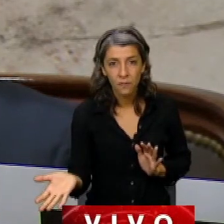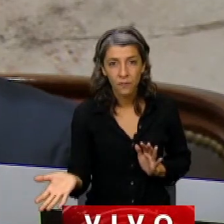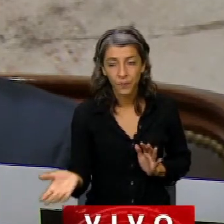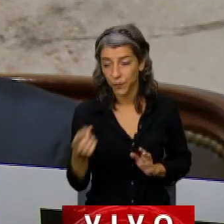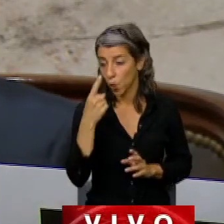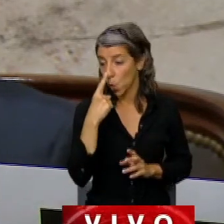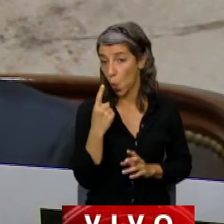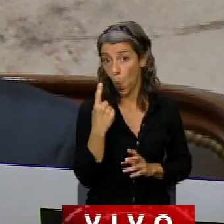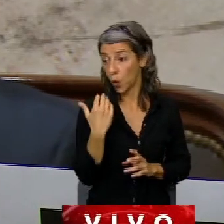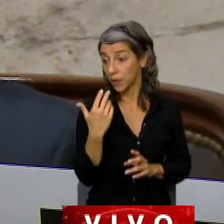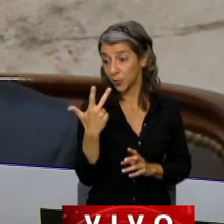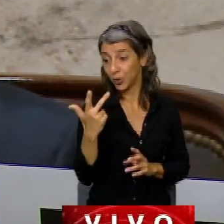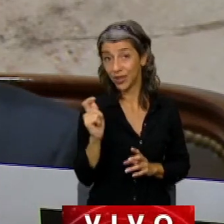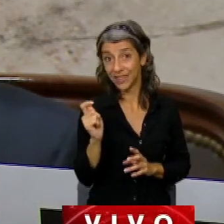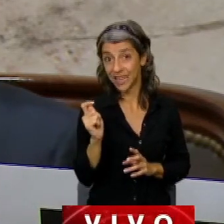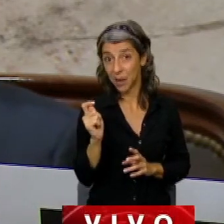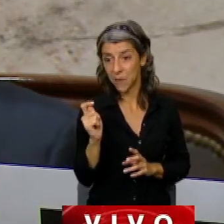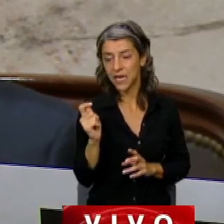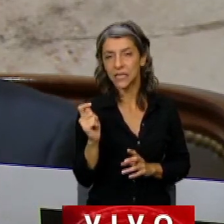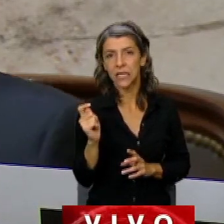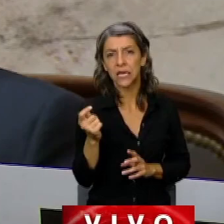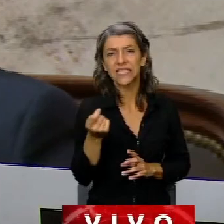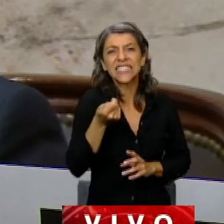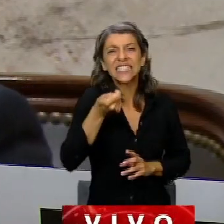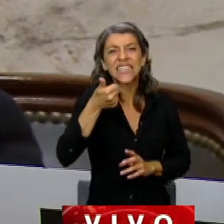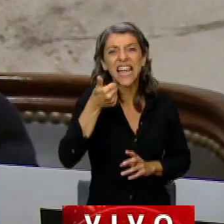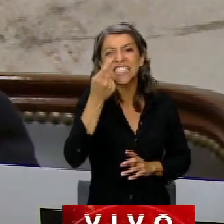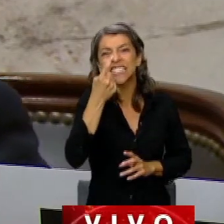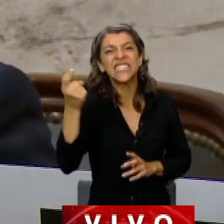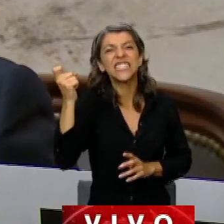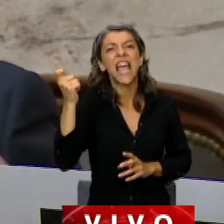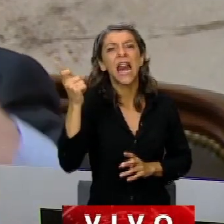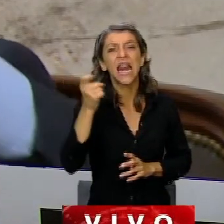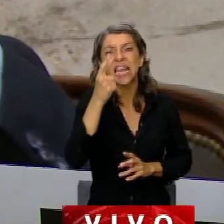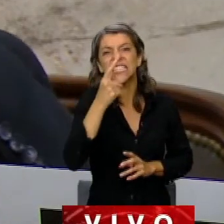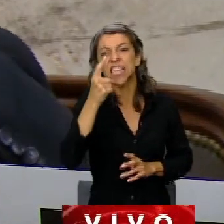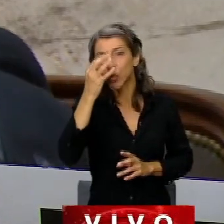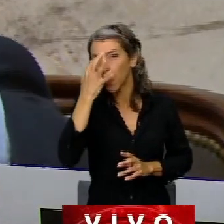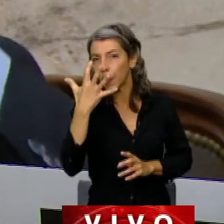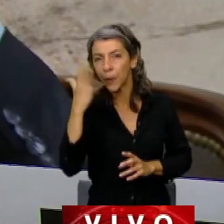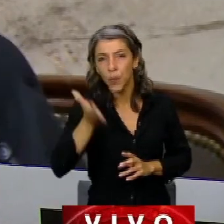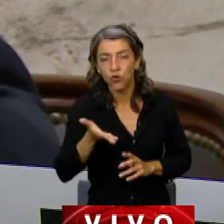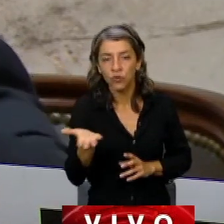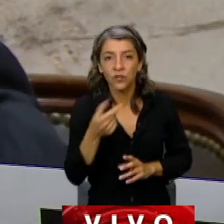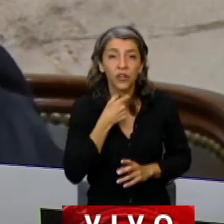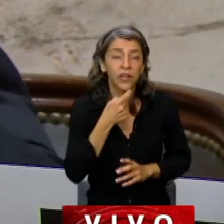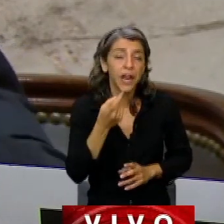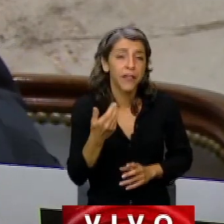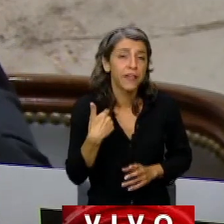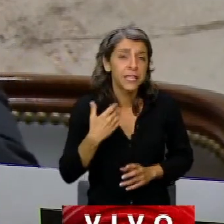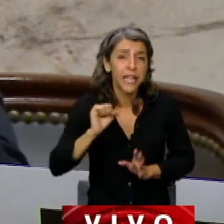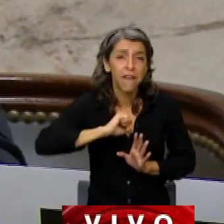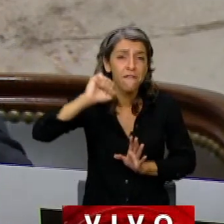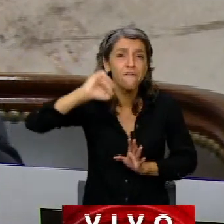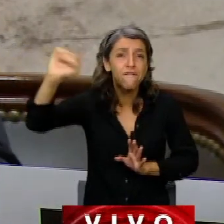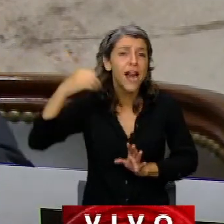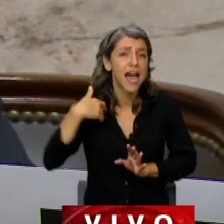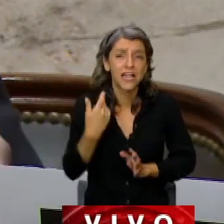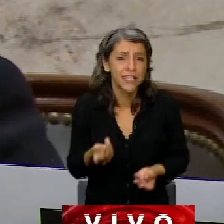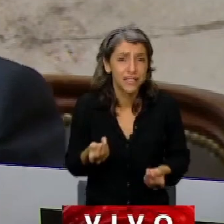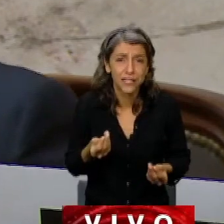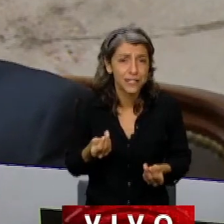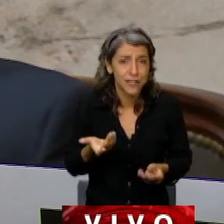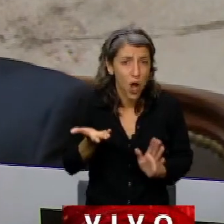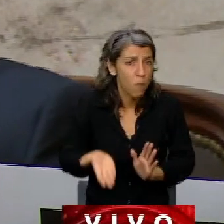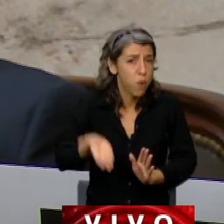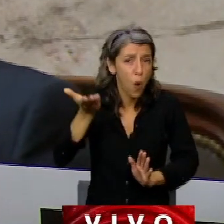los últimos 3 meses, oscila entre el 100 y el 125%. Es decir, que la inflación en Argentina viene en un claro